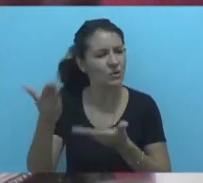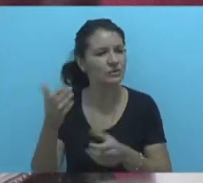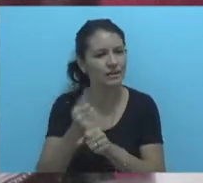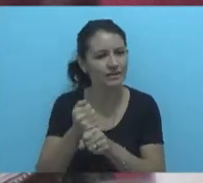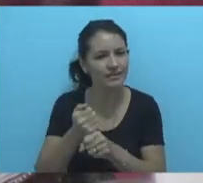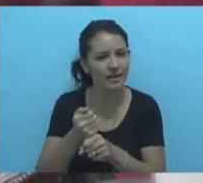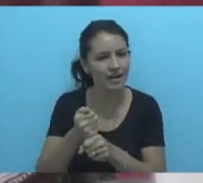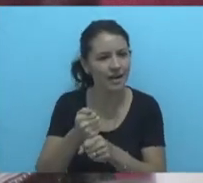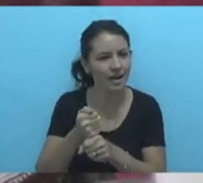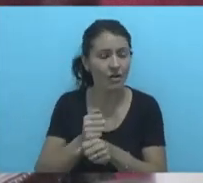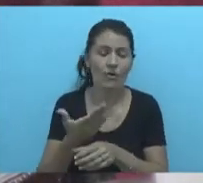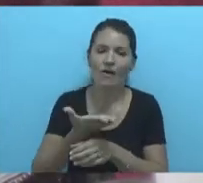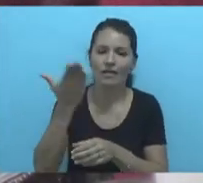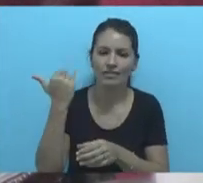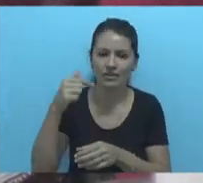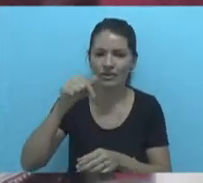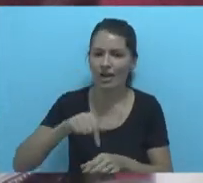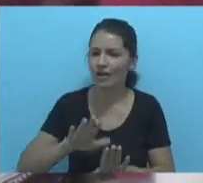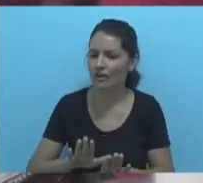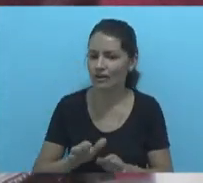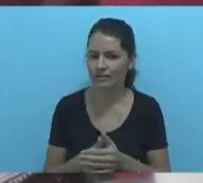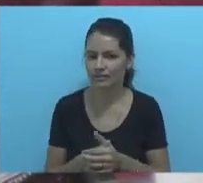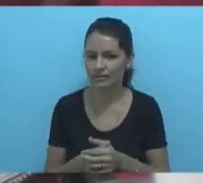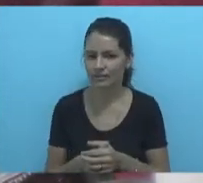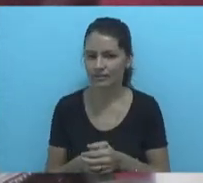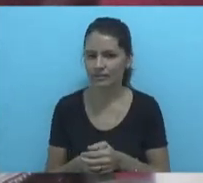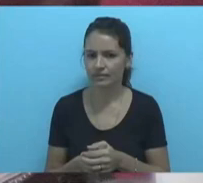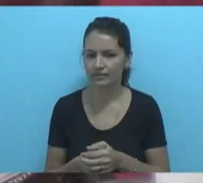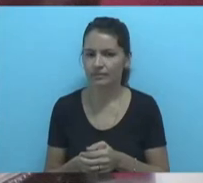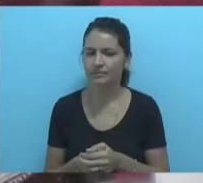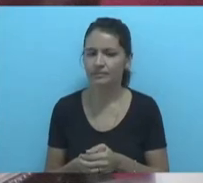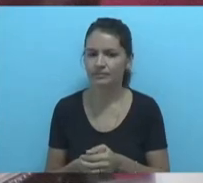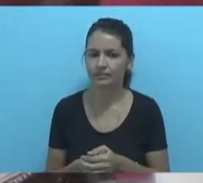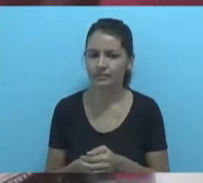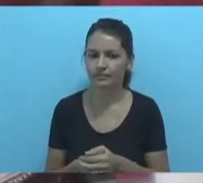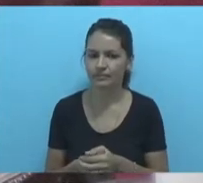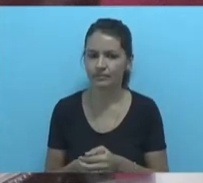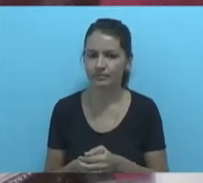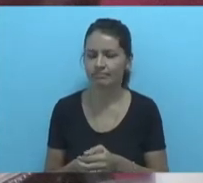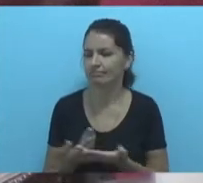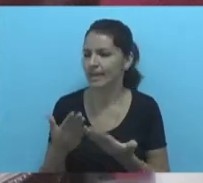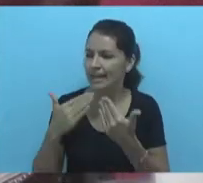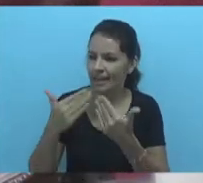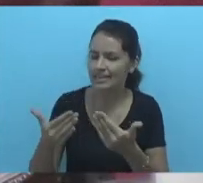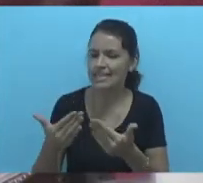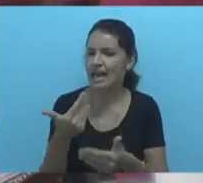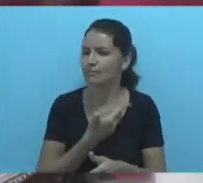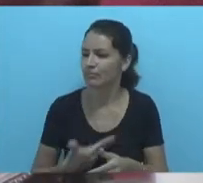de Diputados y por supuesto a la iniciativa del presidente Mauricio Macri para